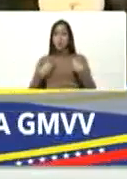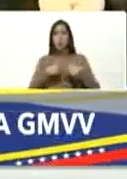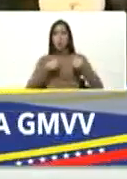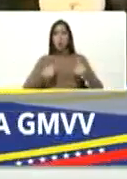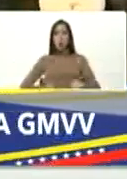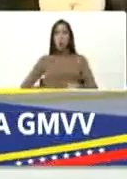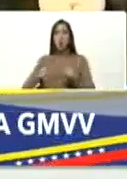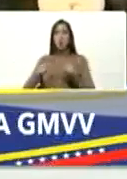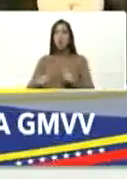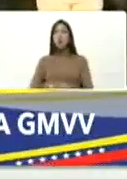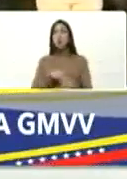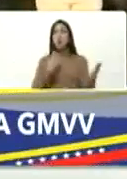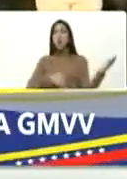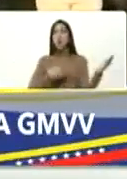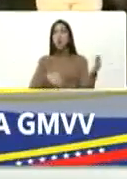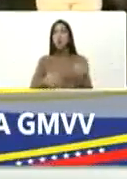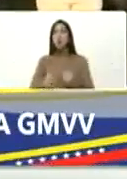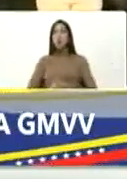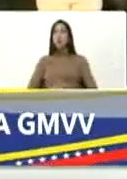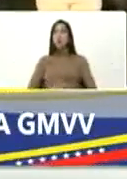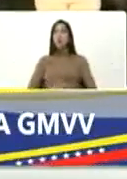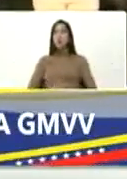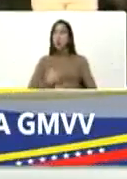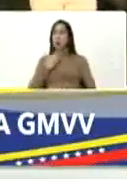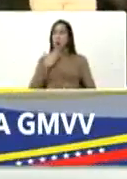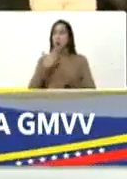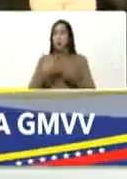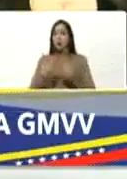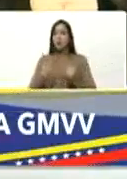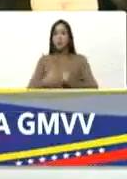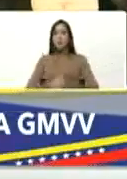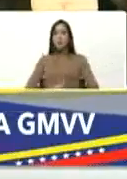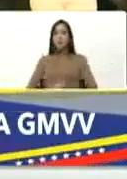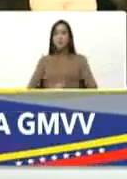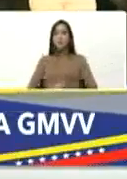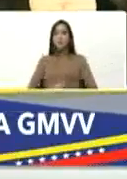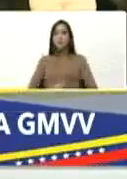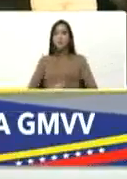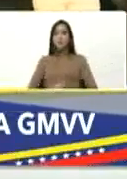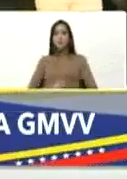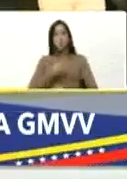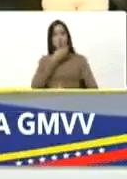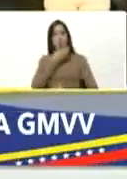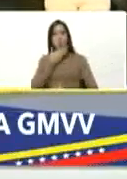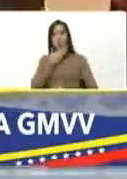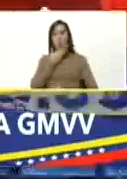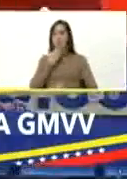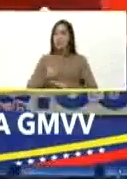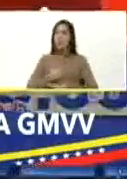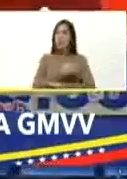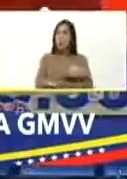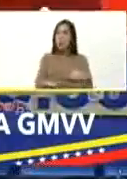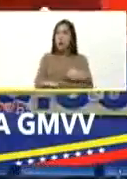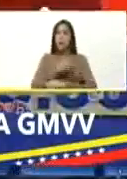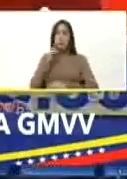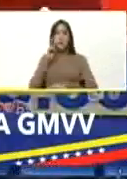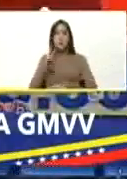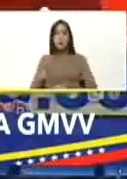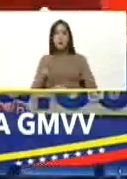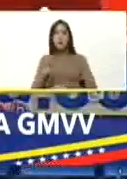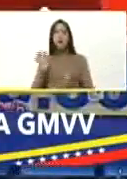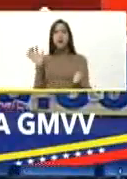Llanero! Bueno, gracias, gracias. Bello, bello. Más temprano, fíjense ustedes, en Nueva